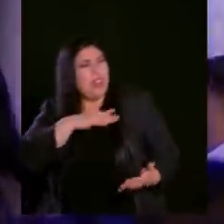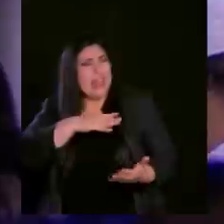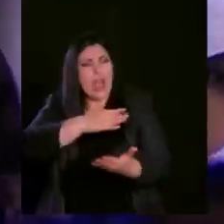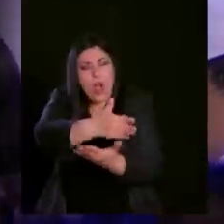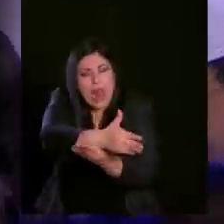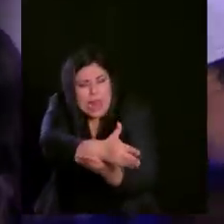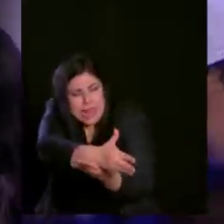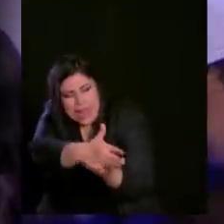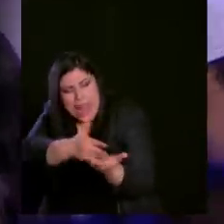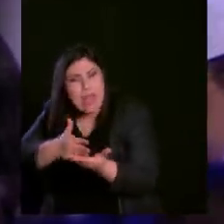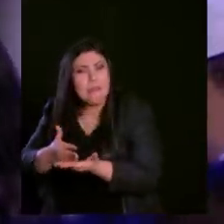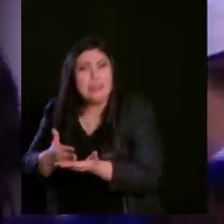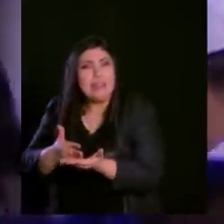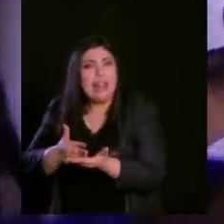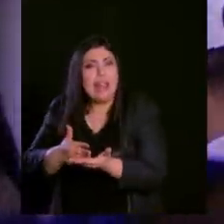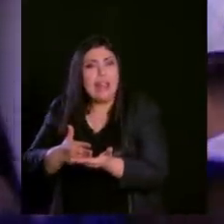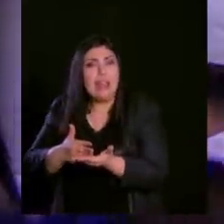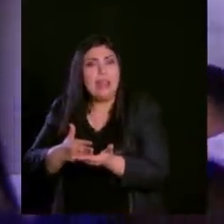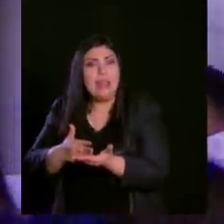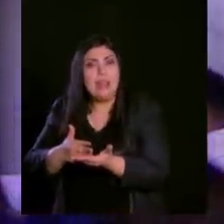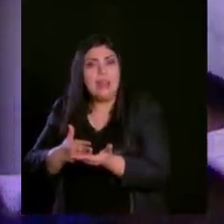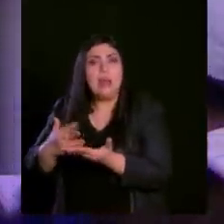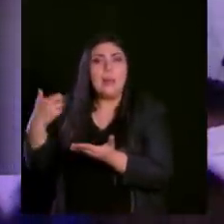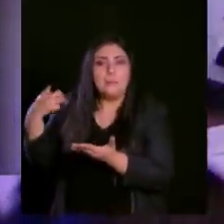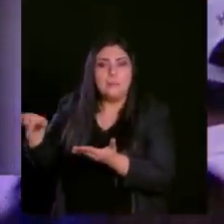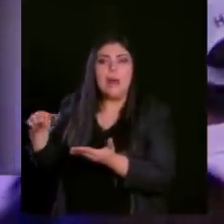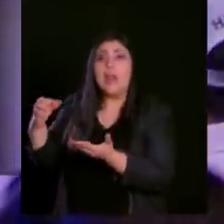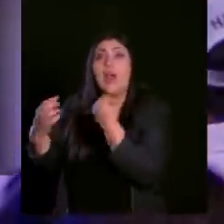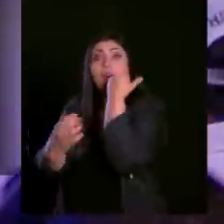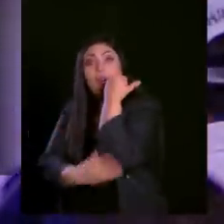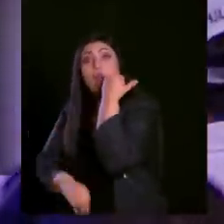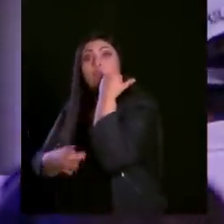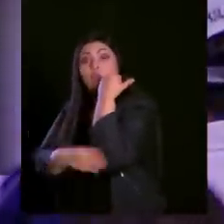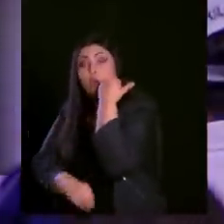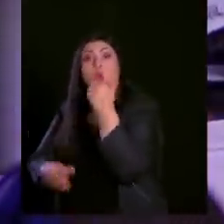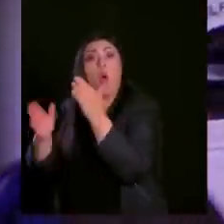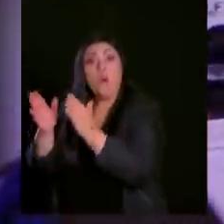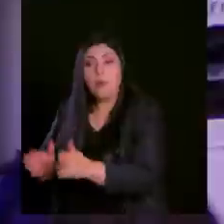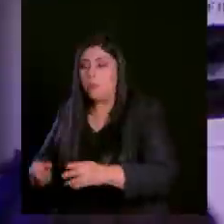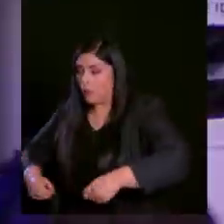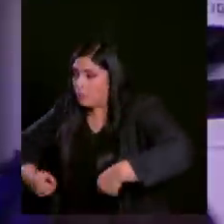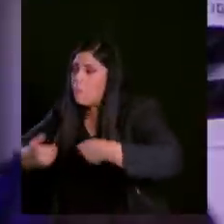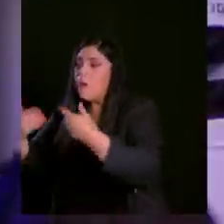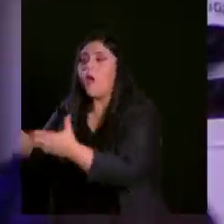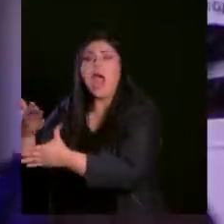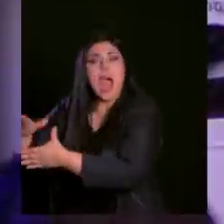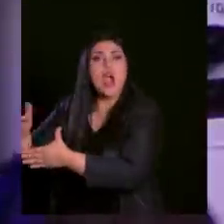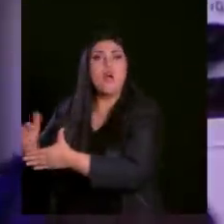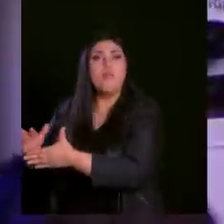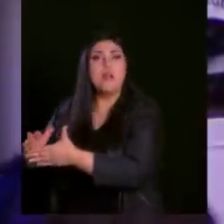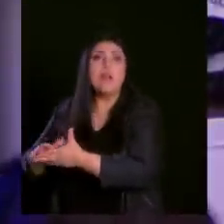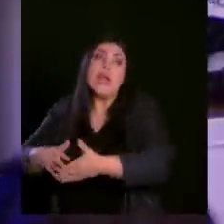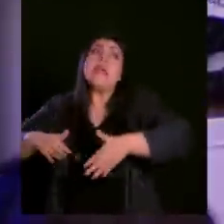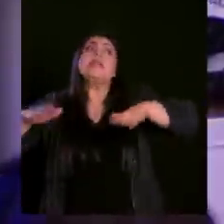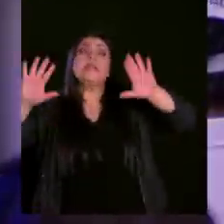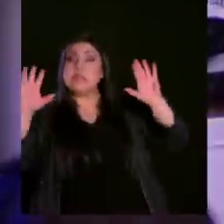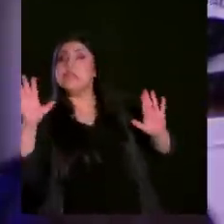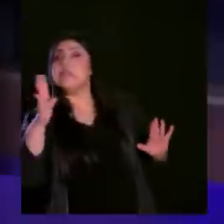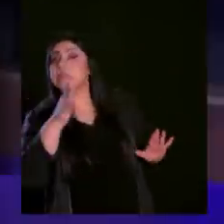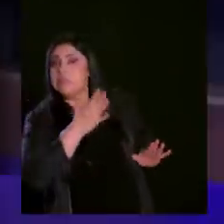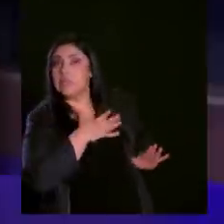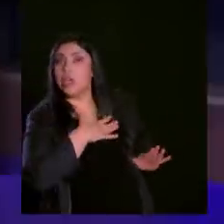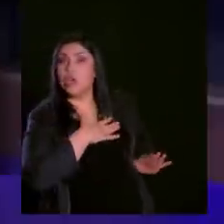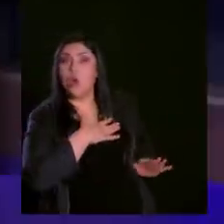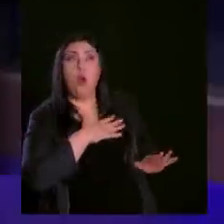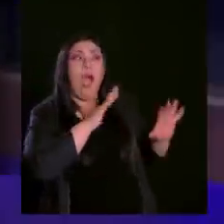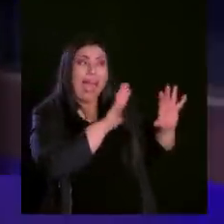se drogó mi marido o algo y dijo otra cosa y si en algo He defraudado alguno